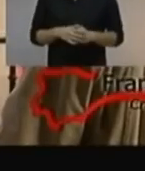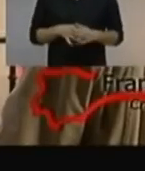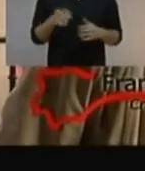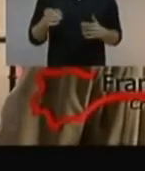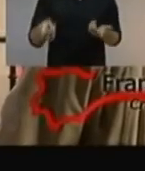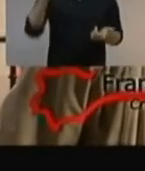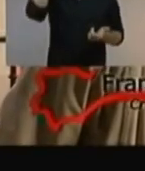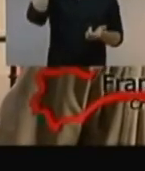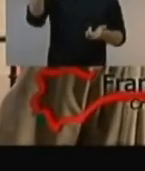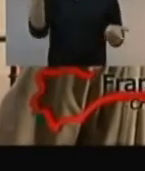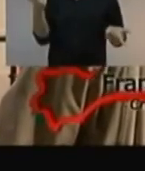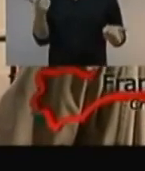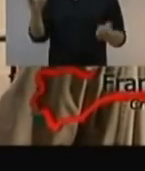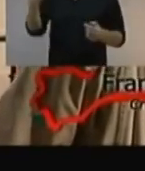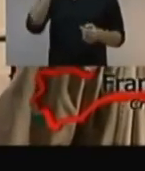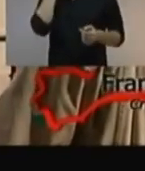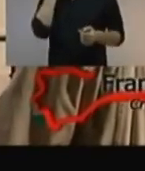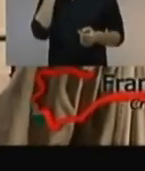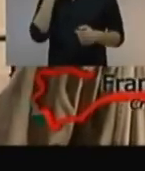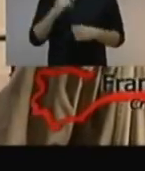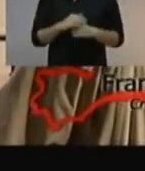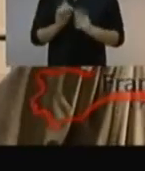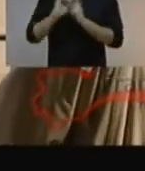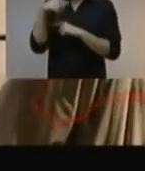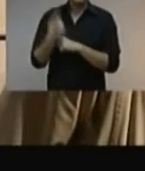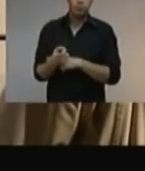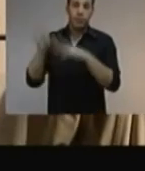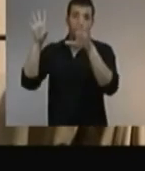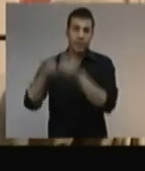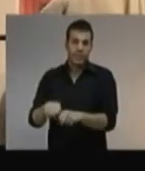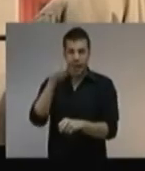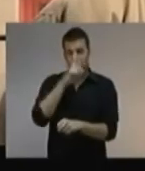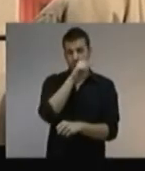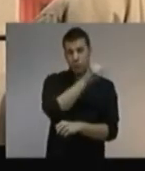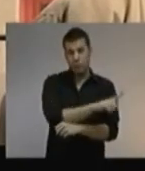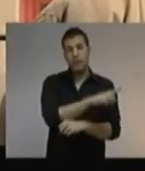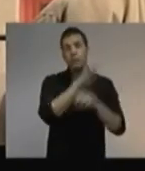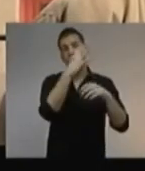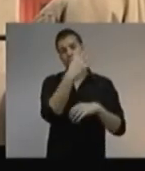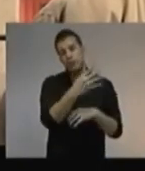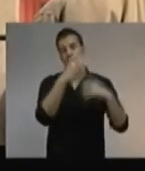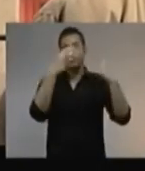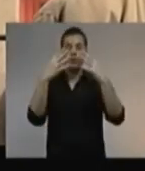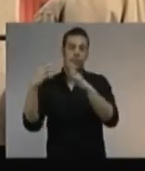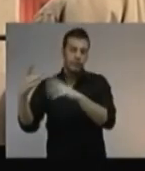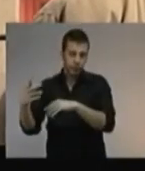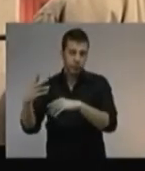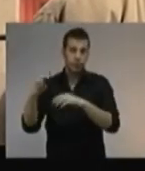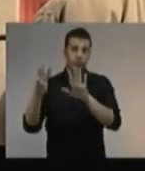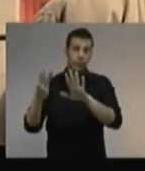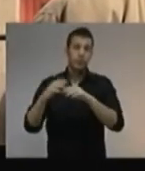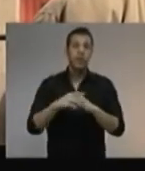pueblo aborigen, hasta que llegó la conquista de 1478 y